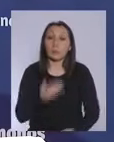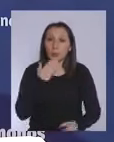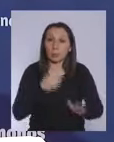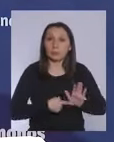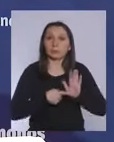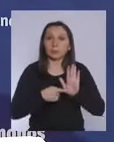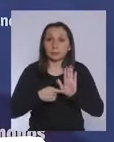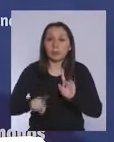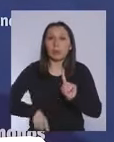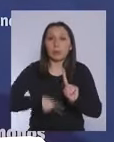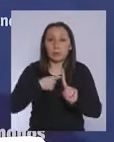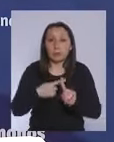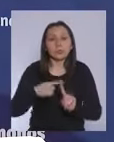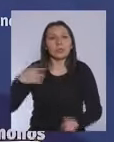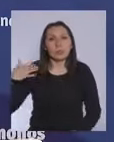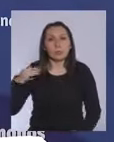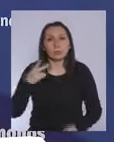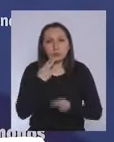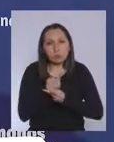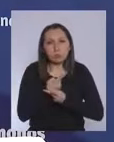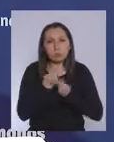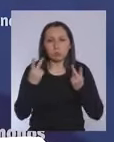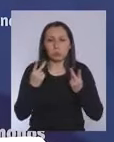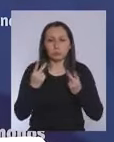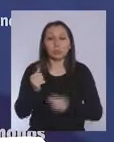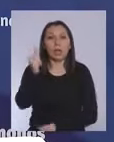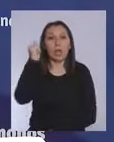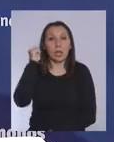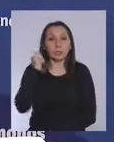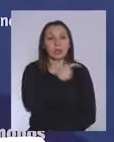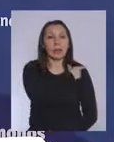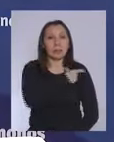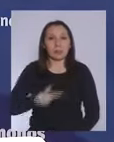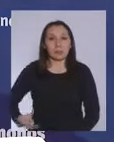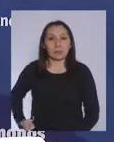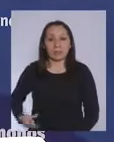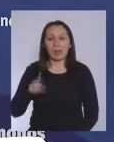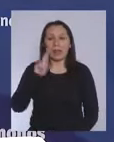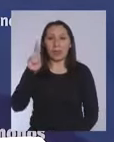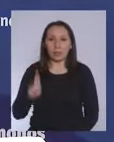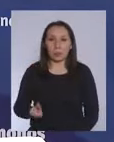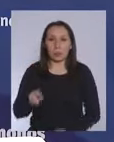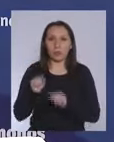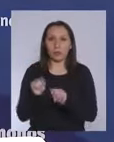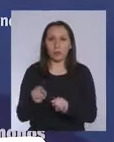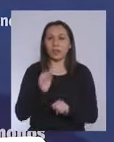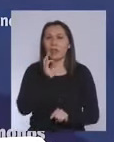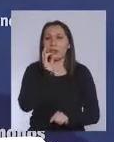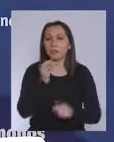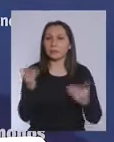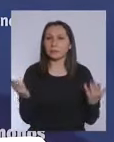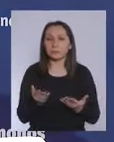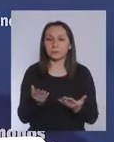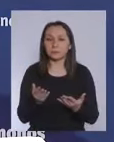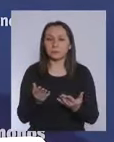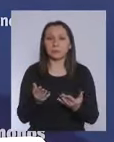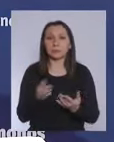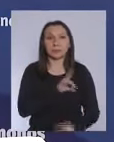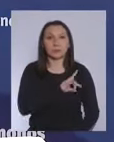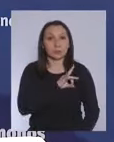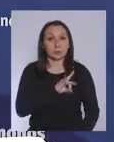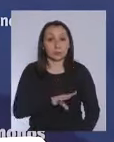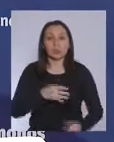además el importante anuncio hecho ayer por el presidente de la república en el sentido de que